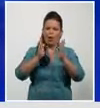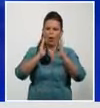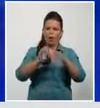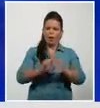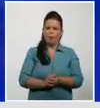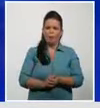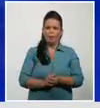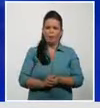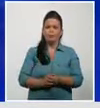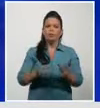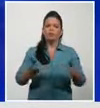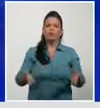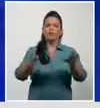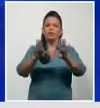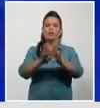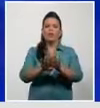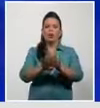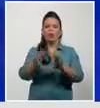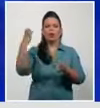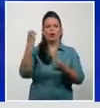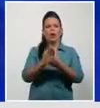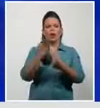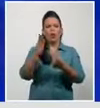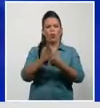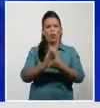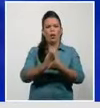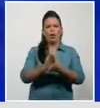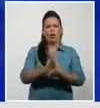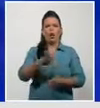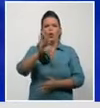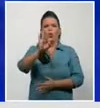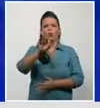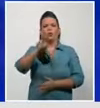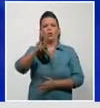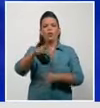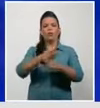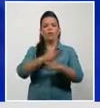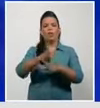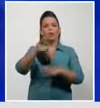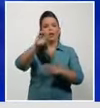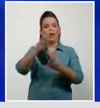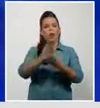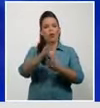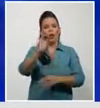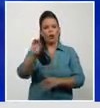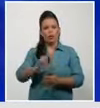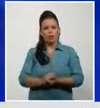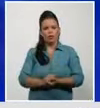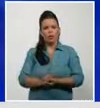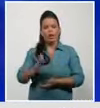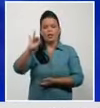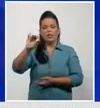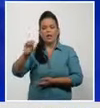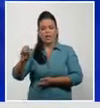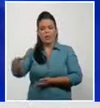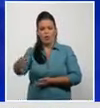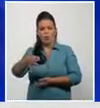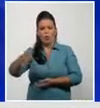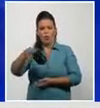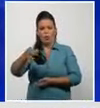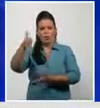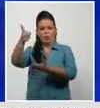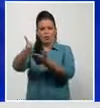proceso docente educativo en alrededor de 82 instituciones en la provincia, 70 del municipio Guantánamo, 7 de